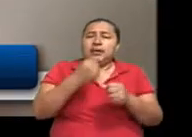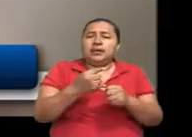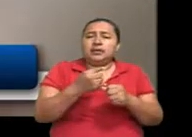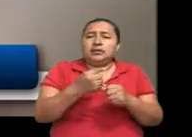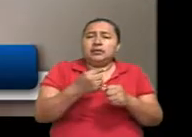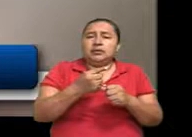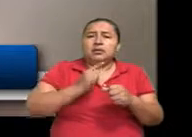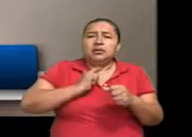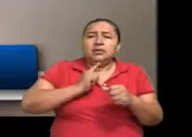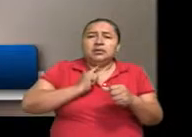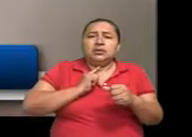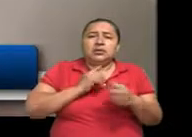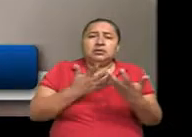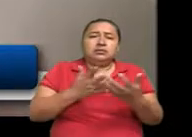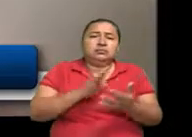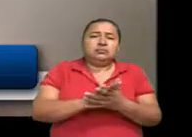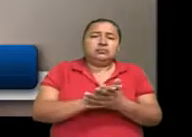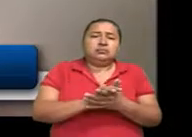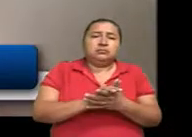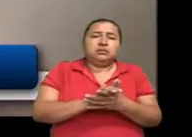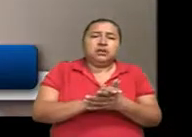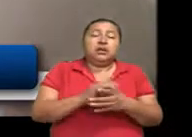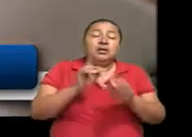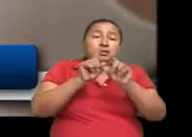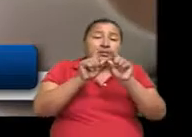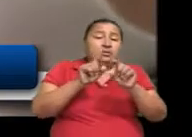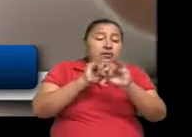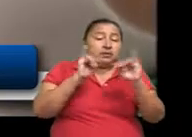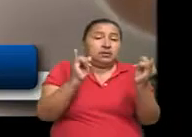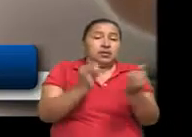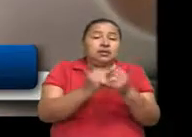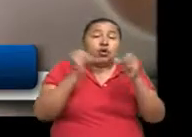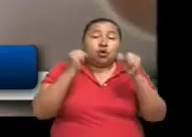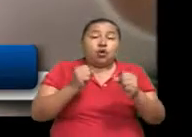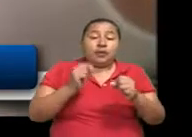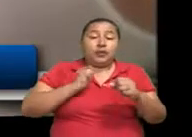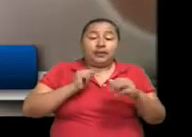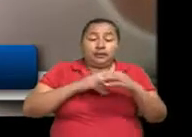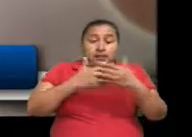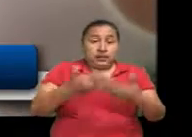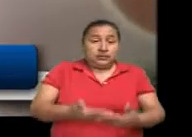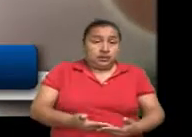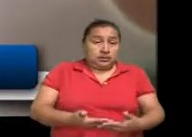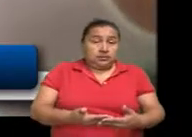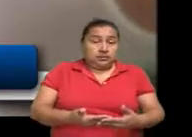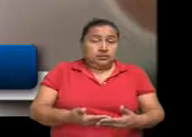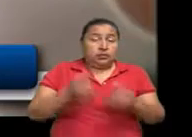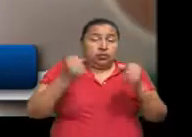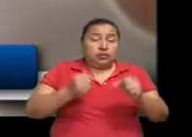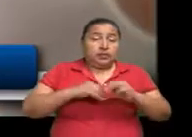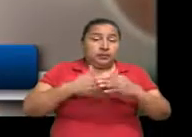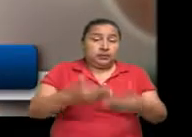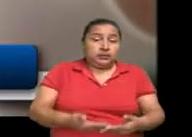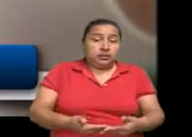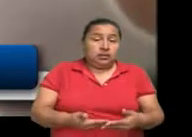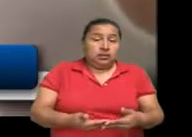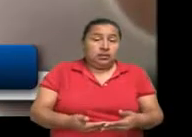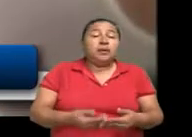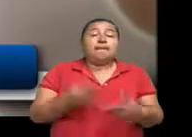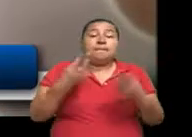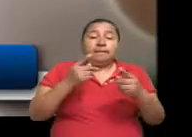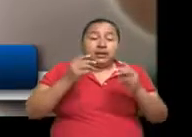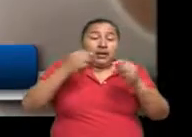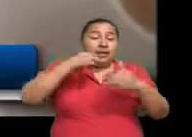tuvo, a nivel internacional, el hombre que ya tuvo un bebé. Ajá. Ya, que era